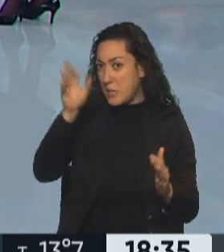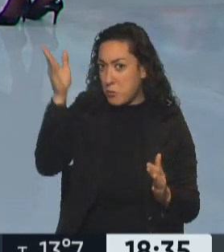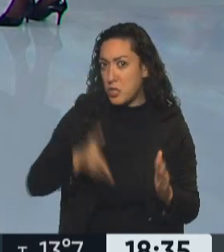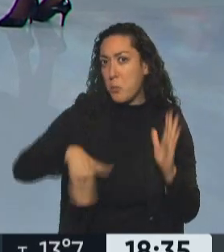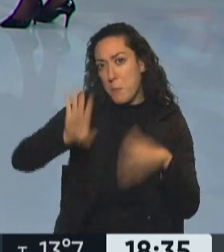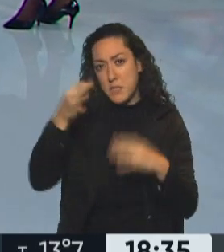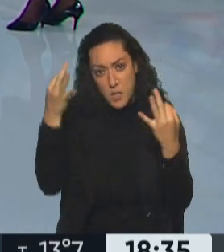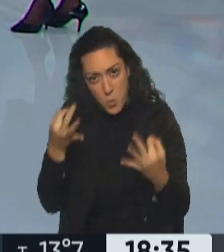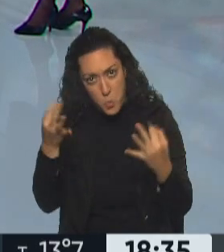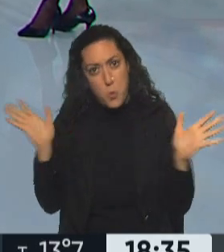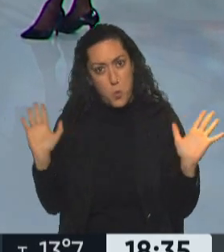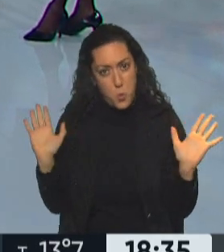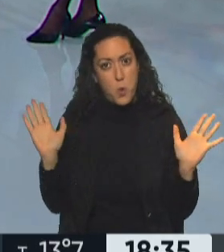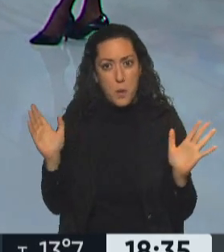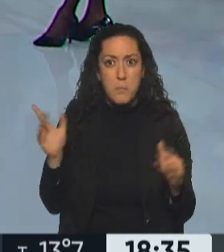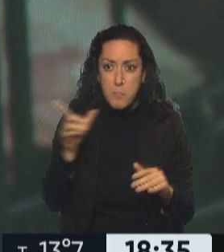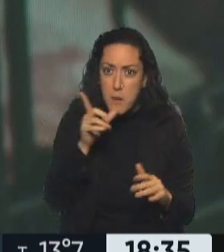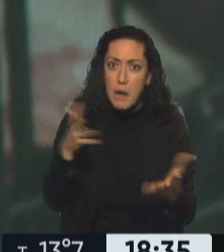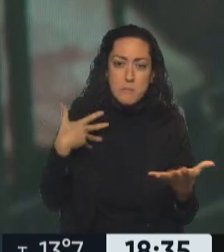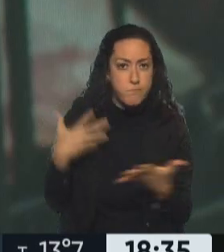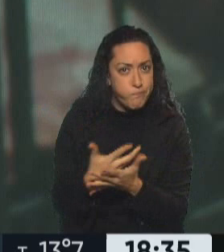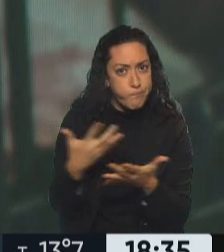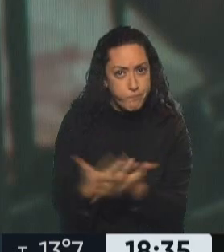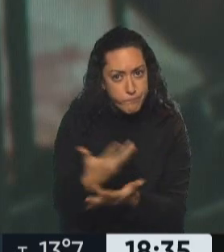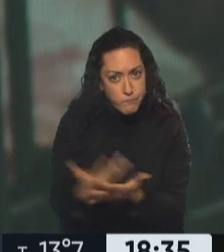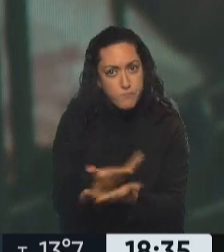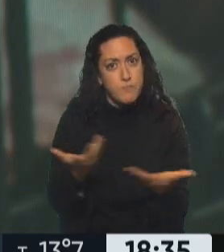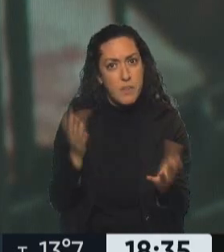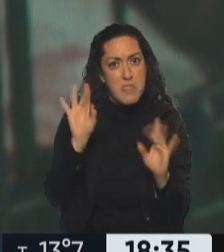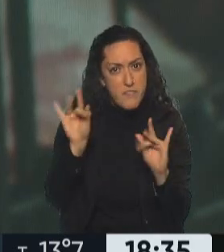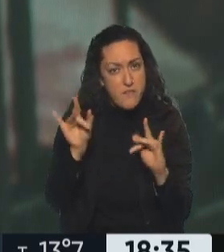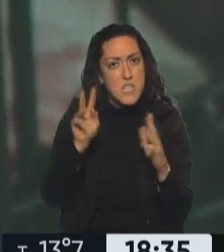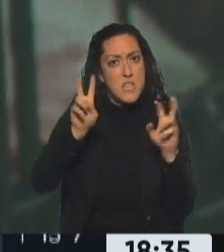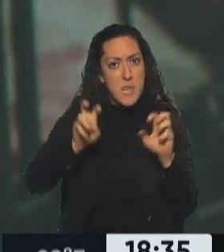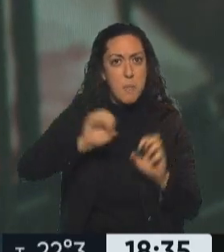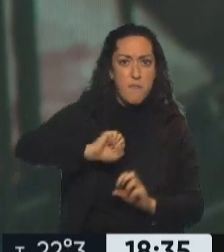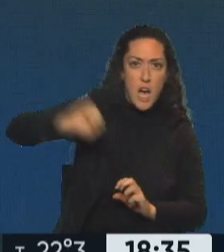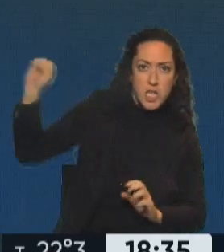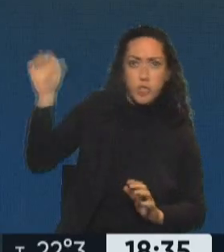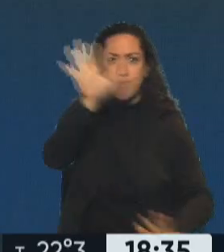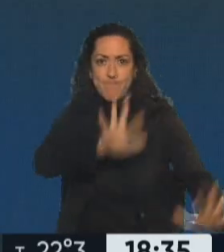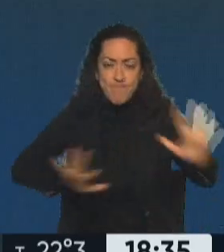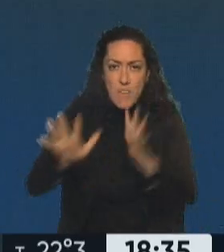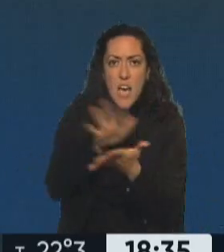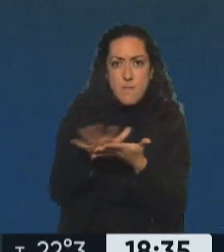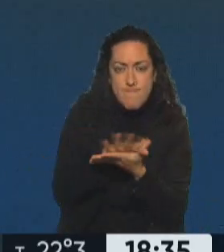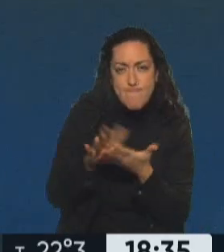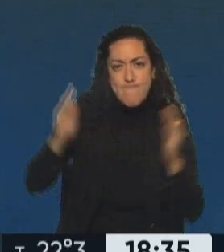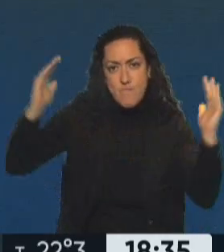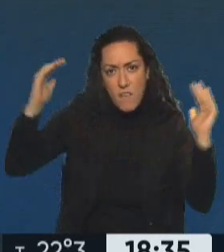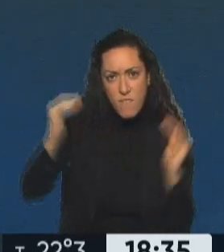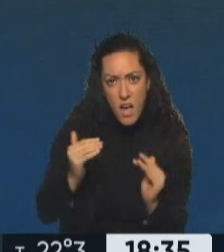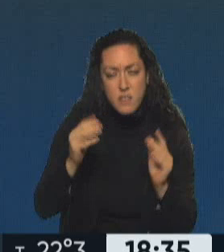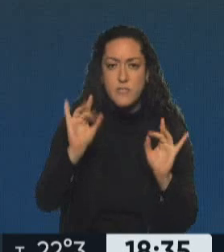un flagelo entonces. No, en todos estos años la inflación, una pieza difícil de acomodar. Por supuesto, realmente que ahora le